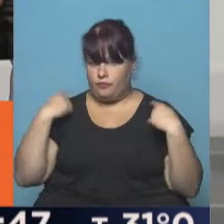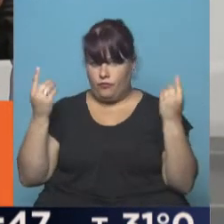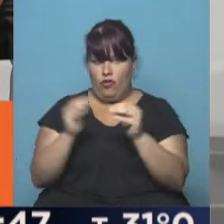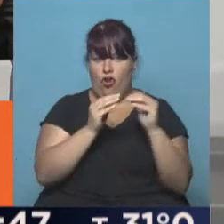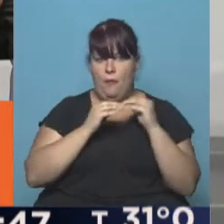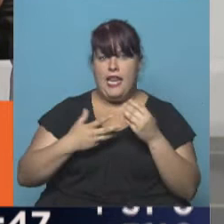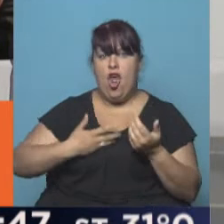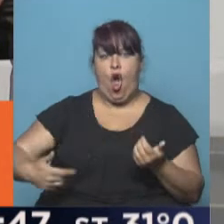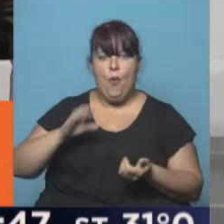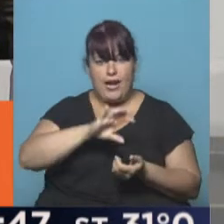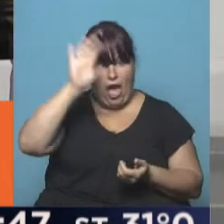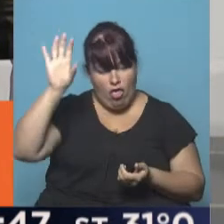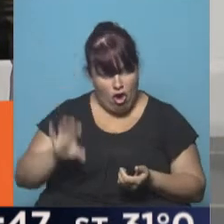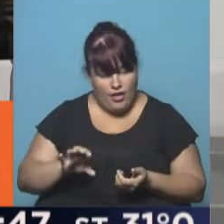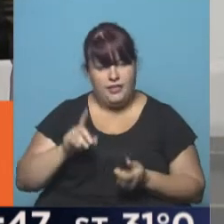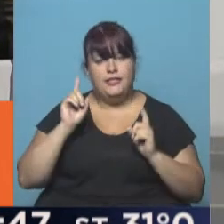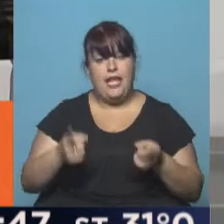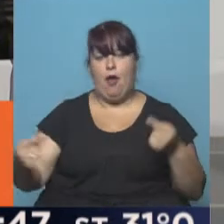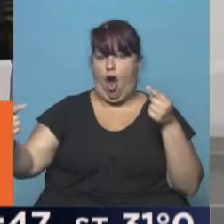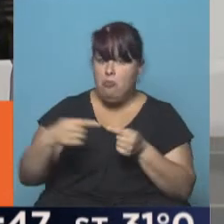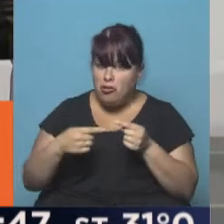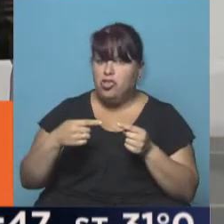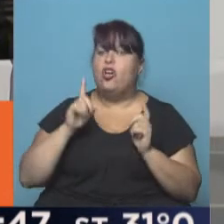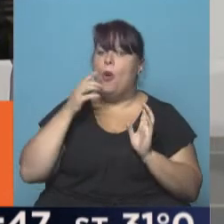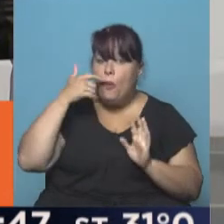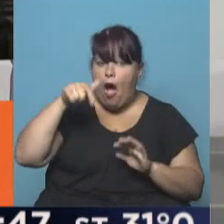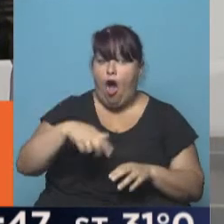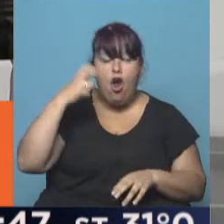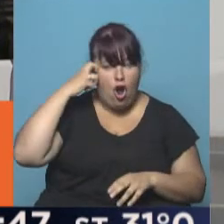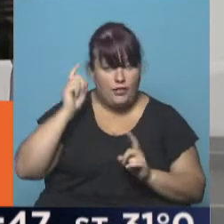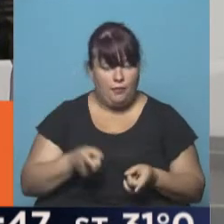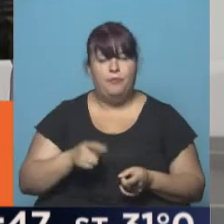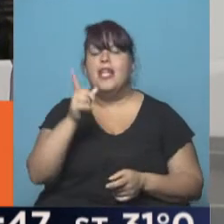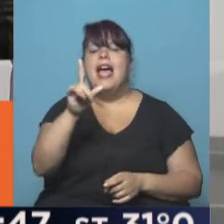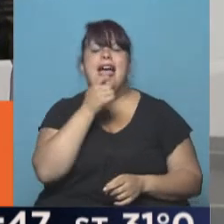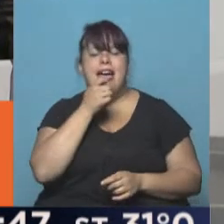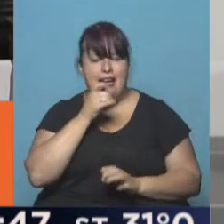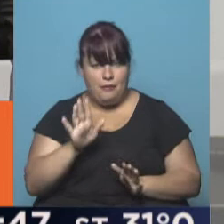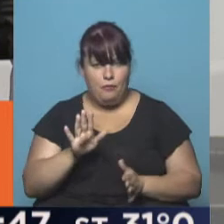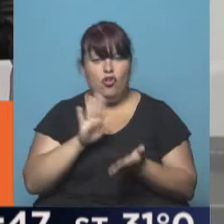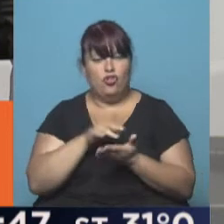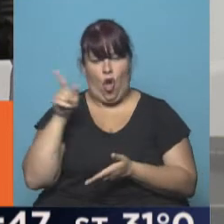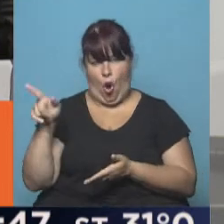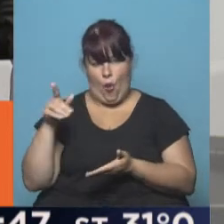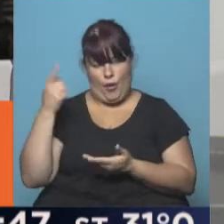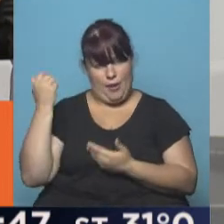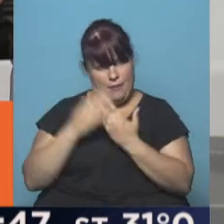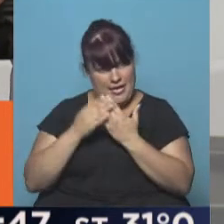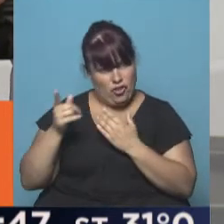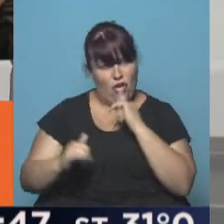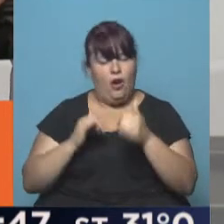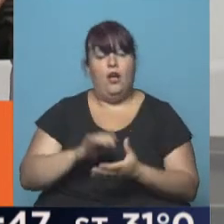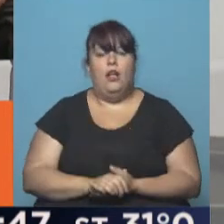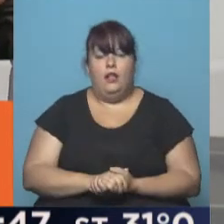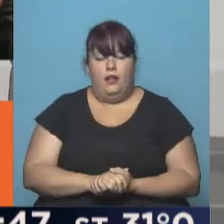colegas gobernadores y con la oposición, como se va a ver hoy en el Congreso. Para dar un ejemplo a lo que estaba diciendo el